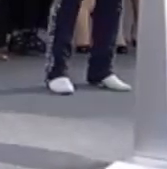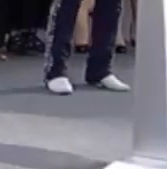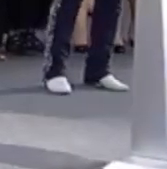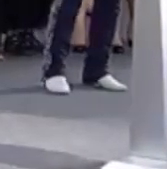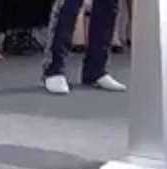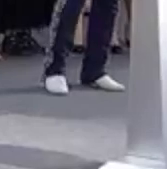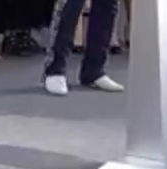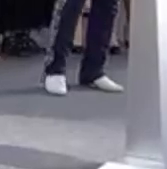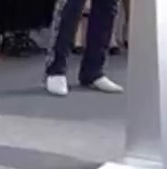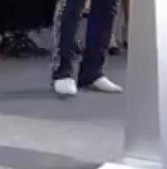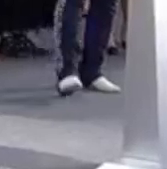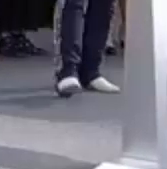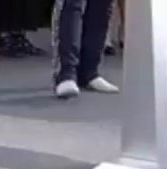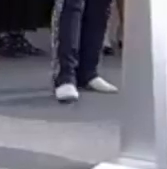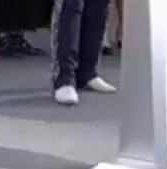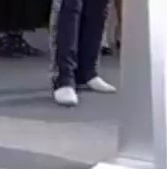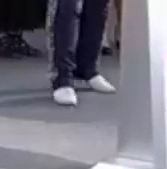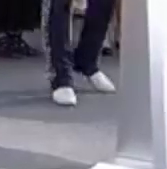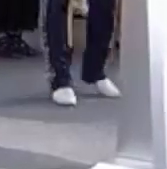feliz.